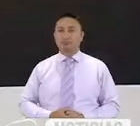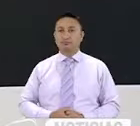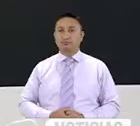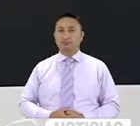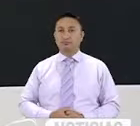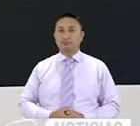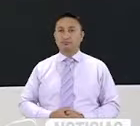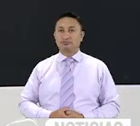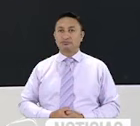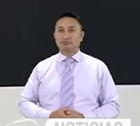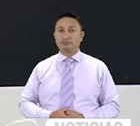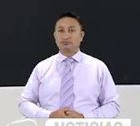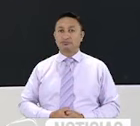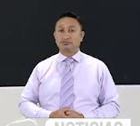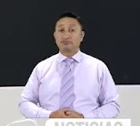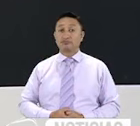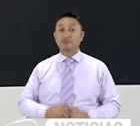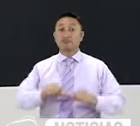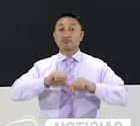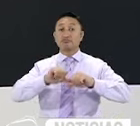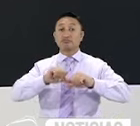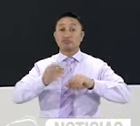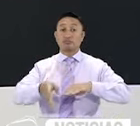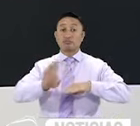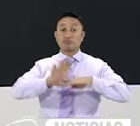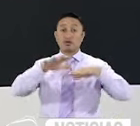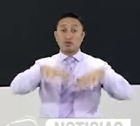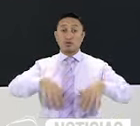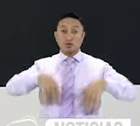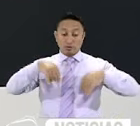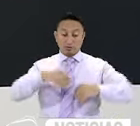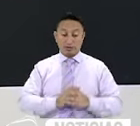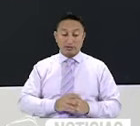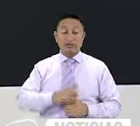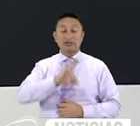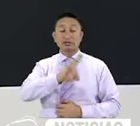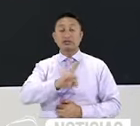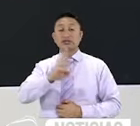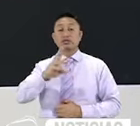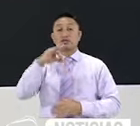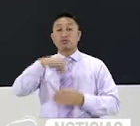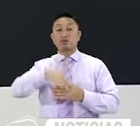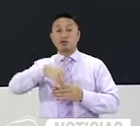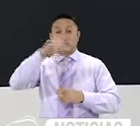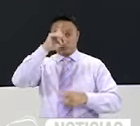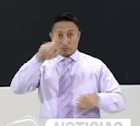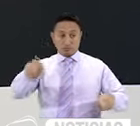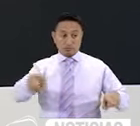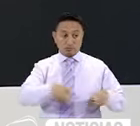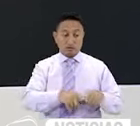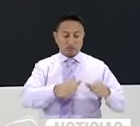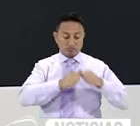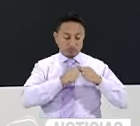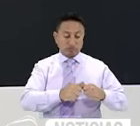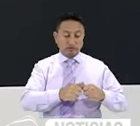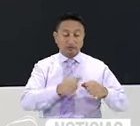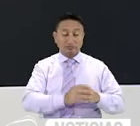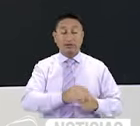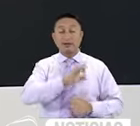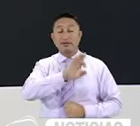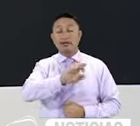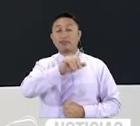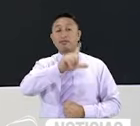El Pleno de la Asamblea Nacional resolvió, con 76 votos a favor, ratificar el acuerdo comercial entre Ecuador y